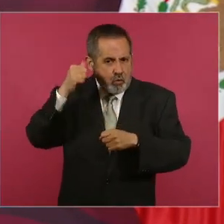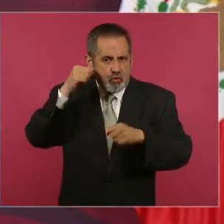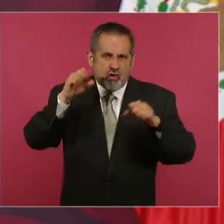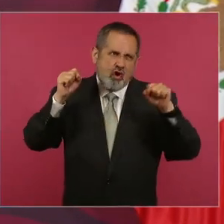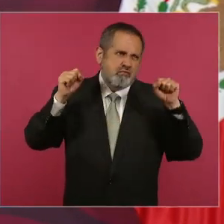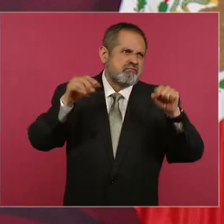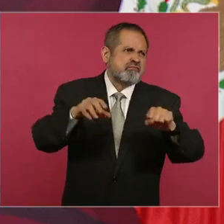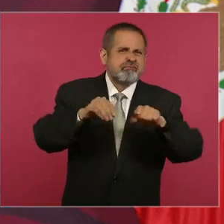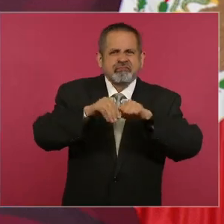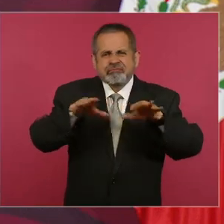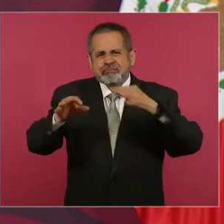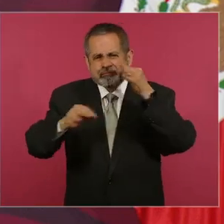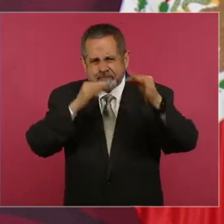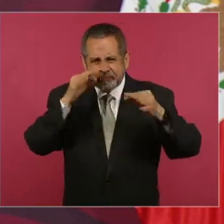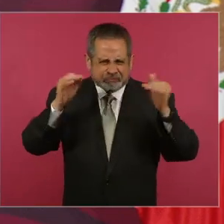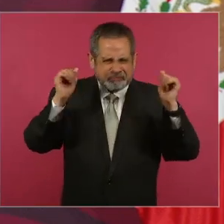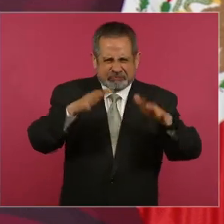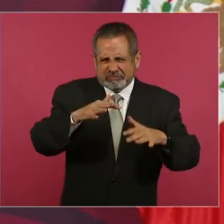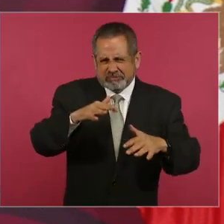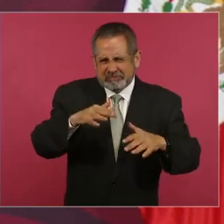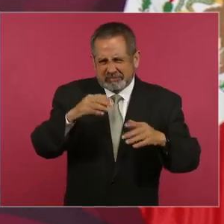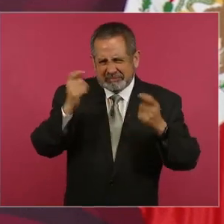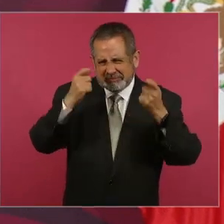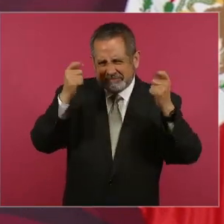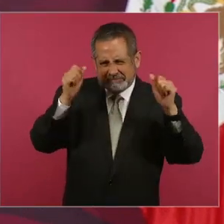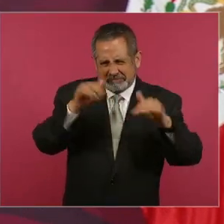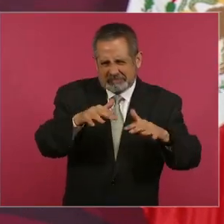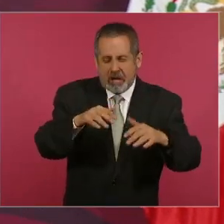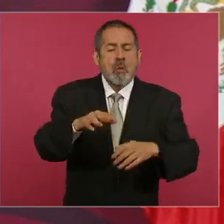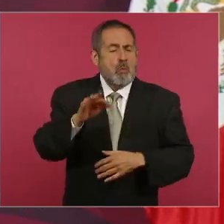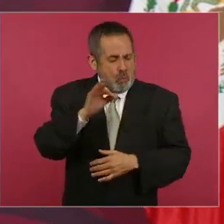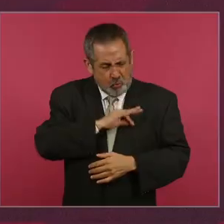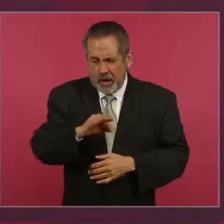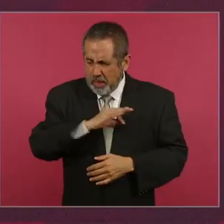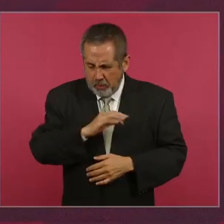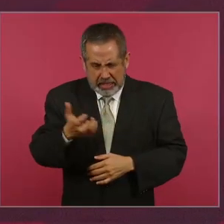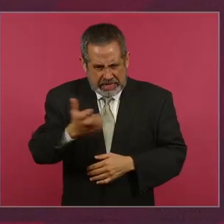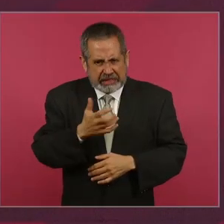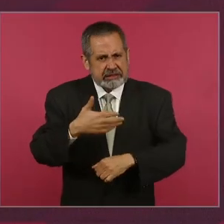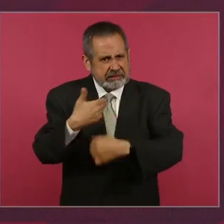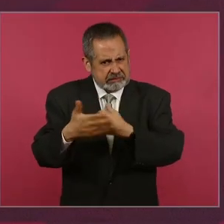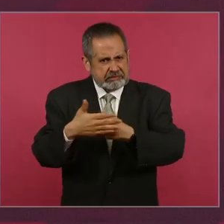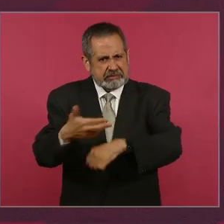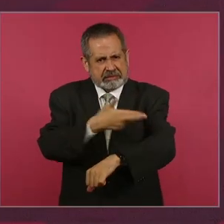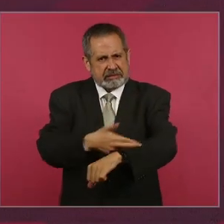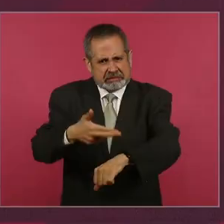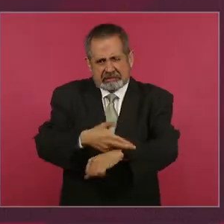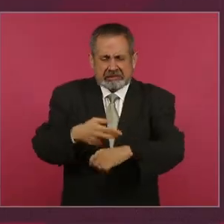ya se pueda realizar